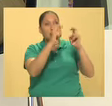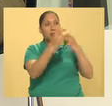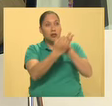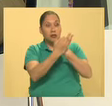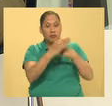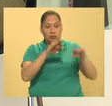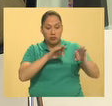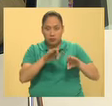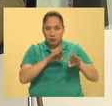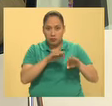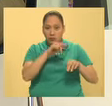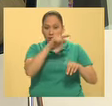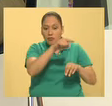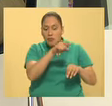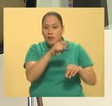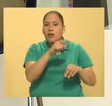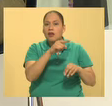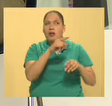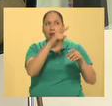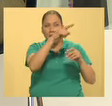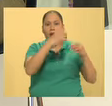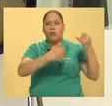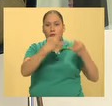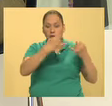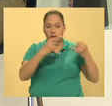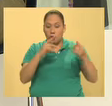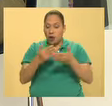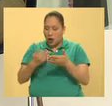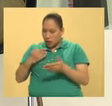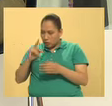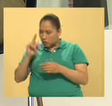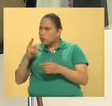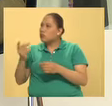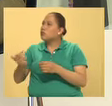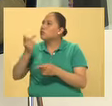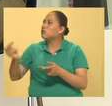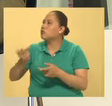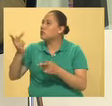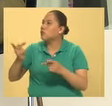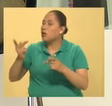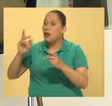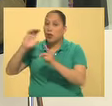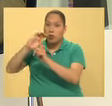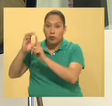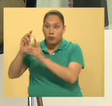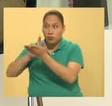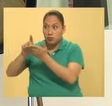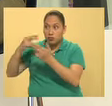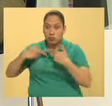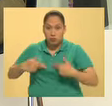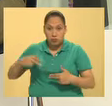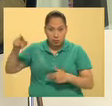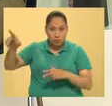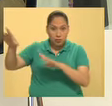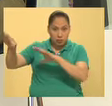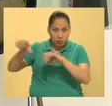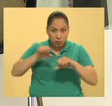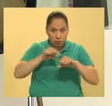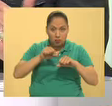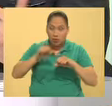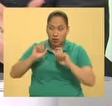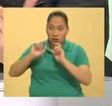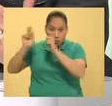competencia. Entonces hay que asesorarse bien y preguntar bien si es competencia de la comisión tu asunto, ¿no? O en casos